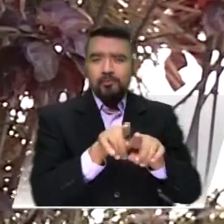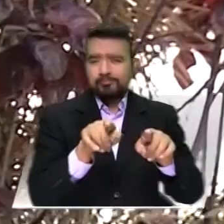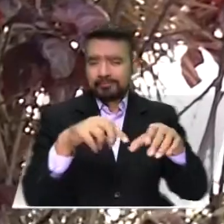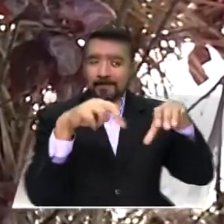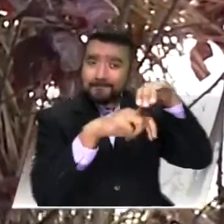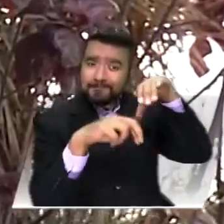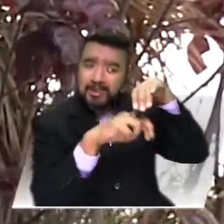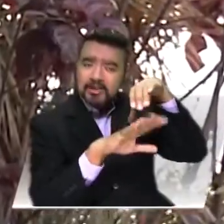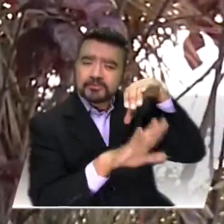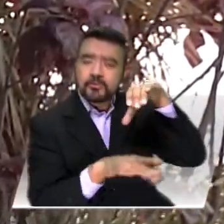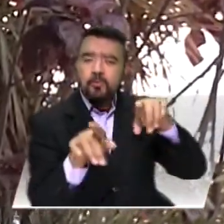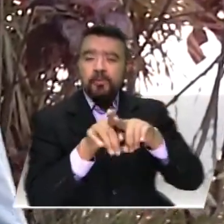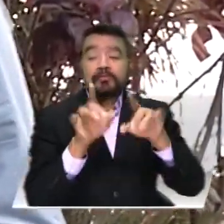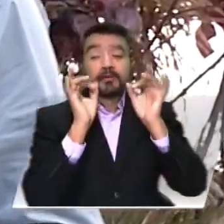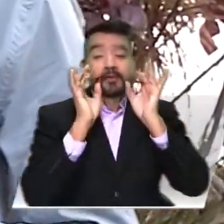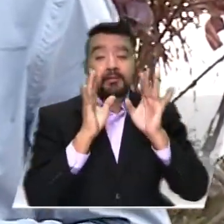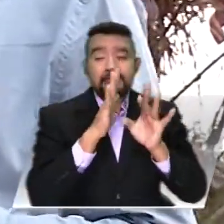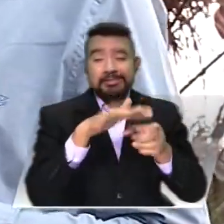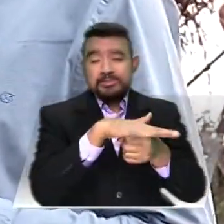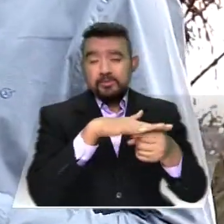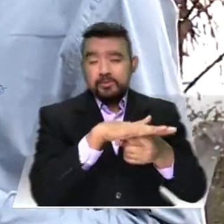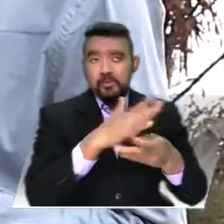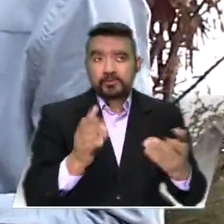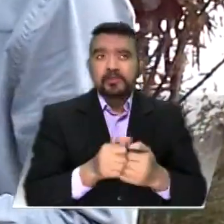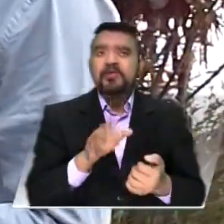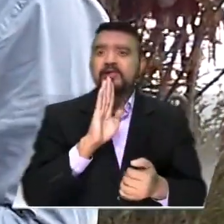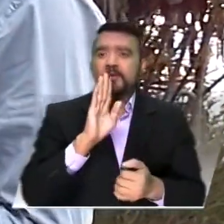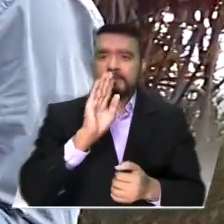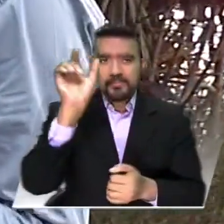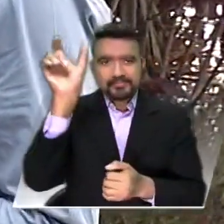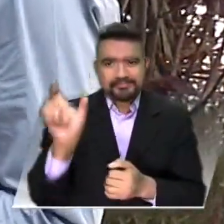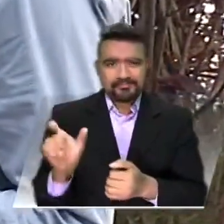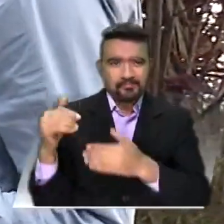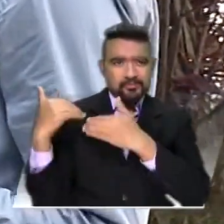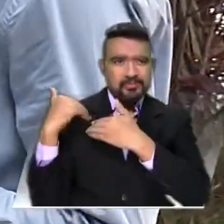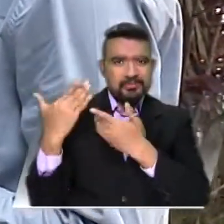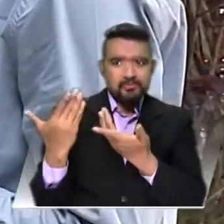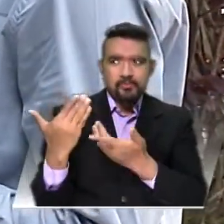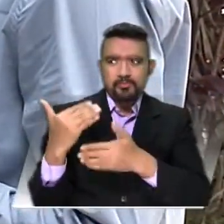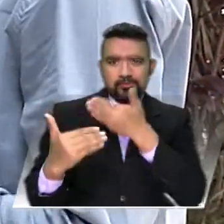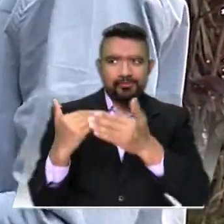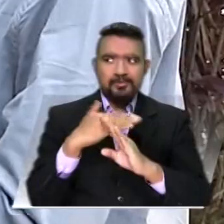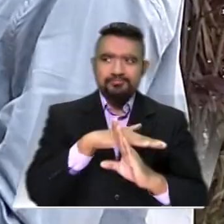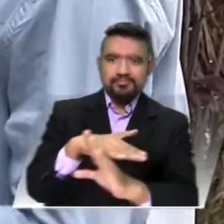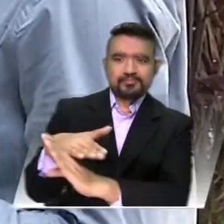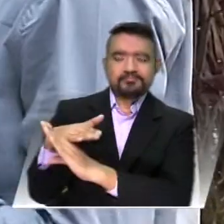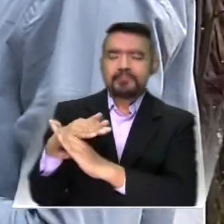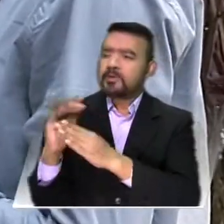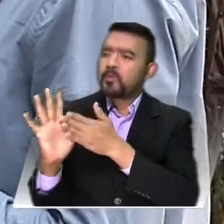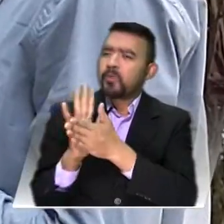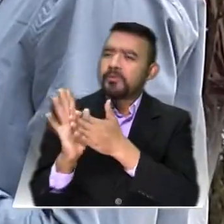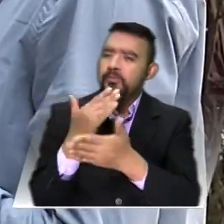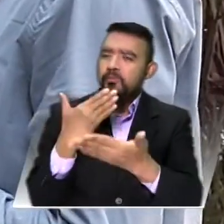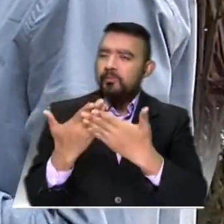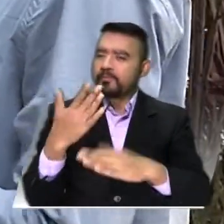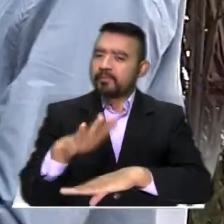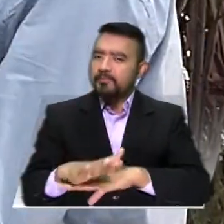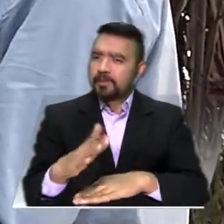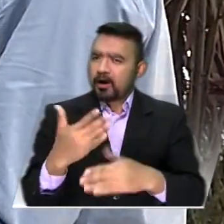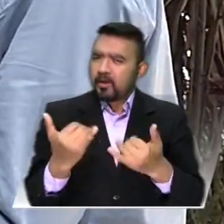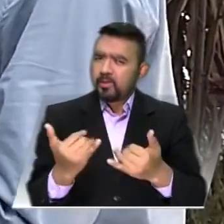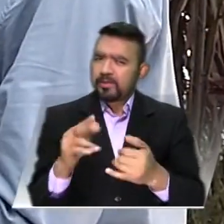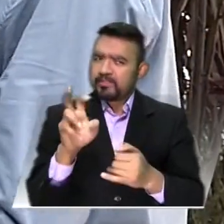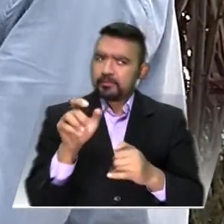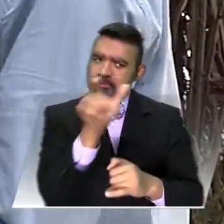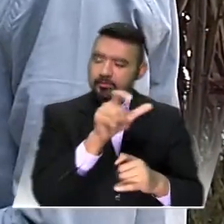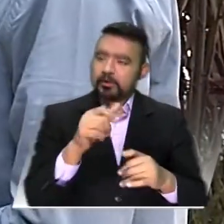a esta hora de la tarde al secretario de seguridad del departamento de Oswaldo Zapata secretario Muy buenas tardes y la situación en materia de seguridad y